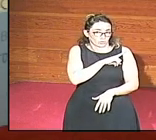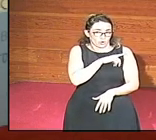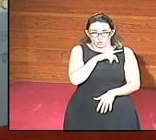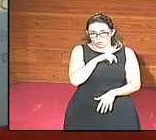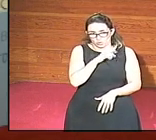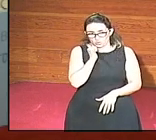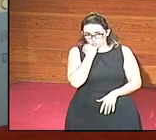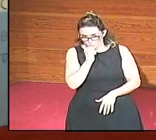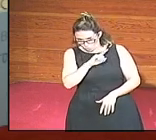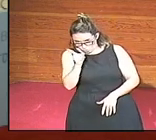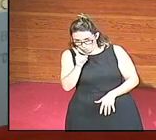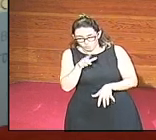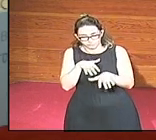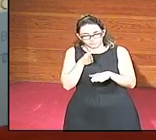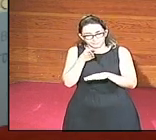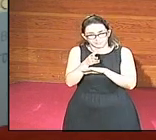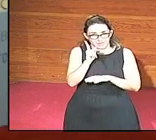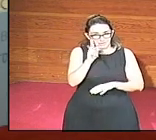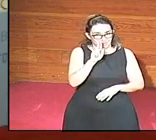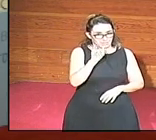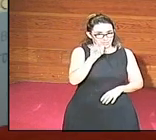en Crimea.